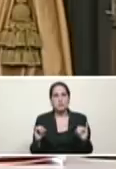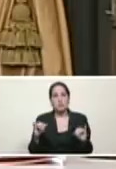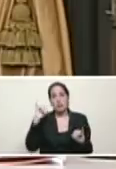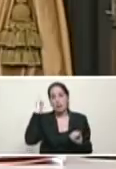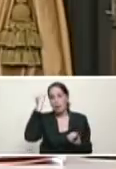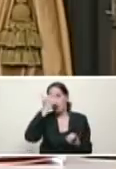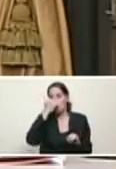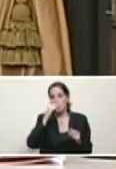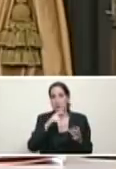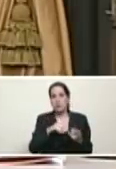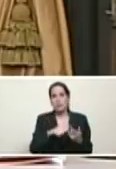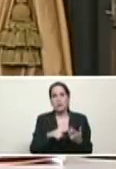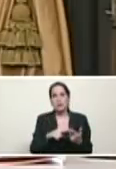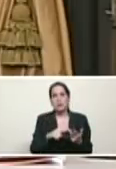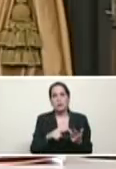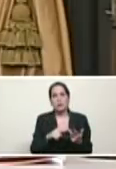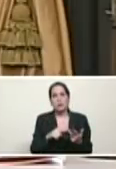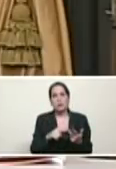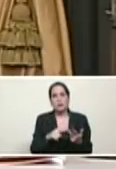Yaracuy,